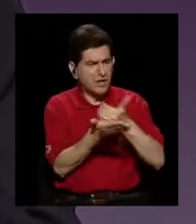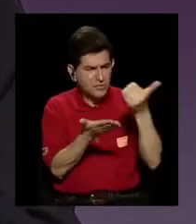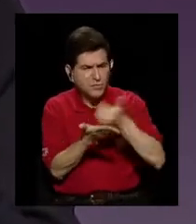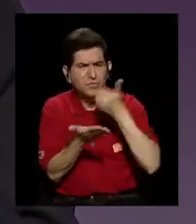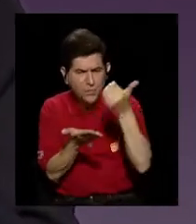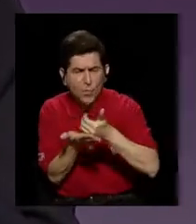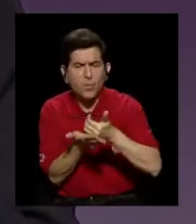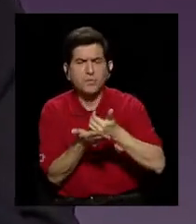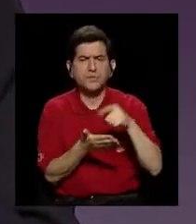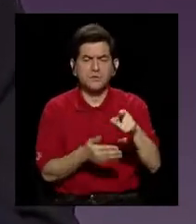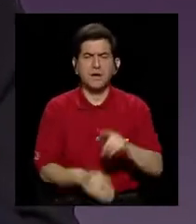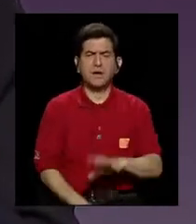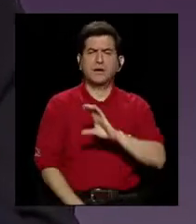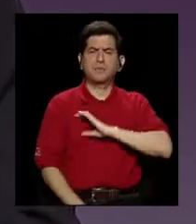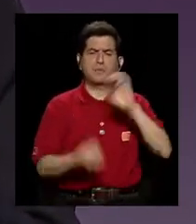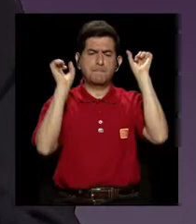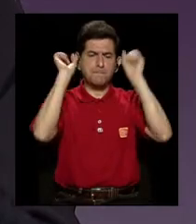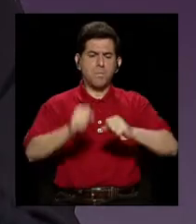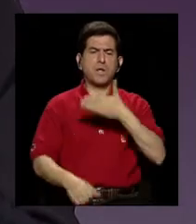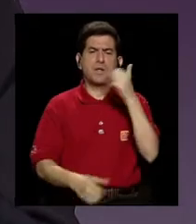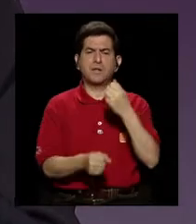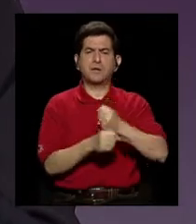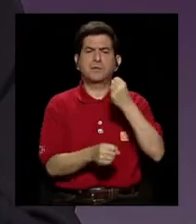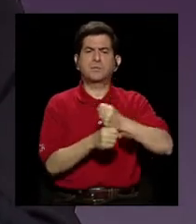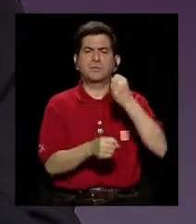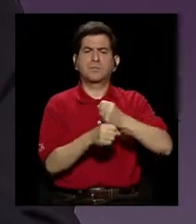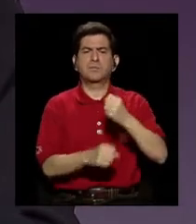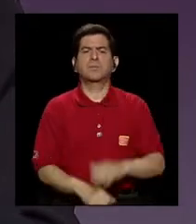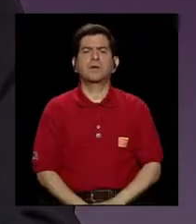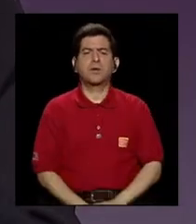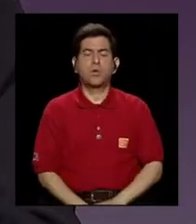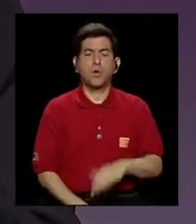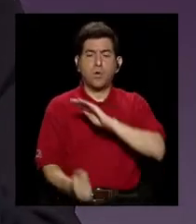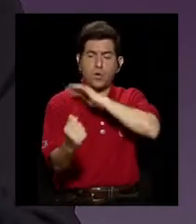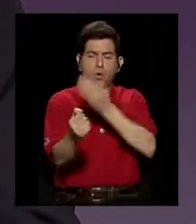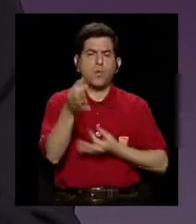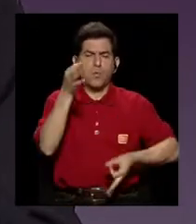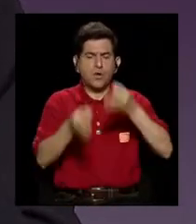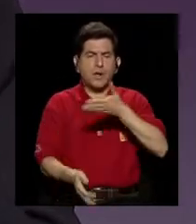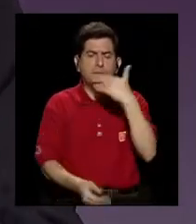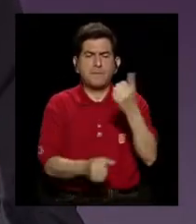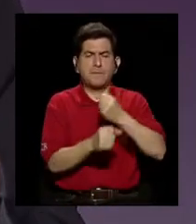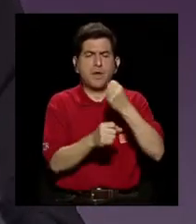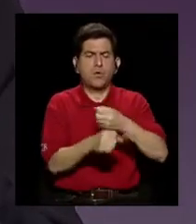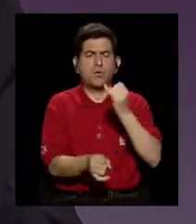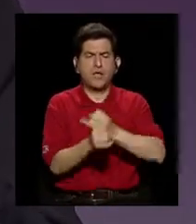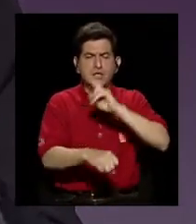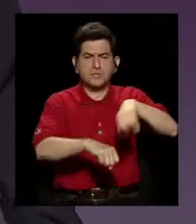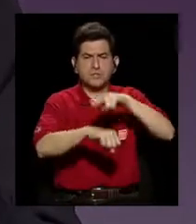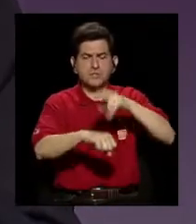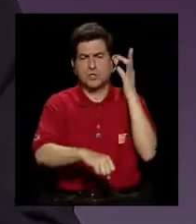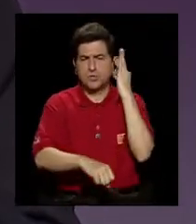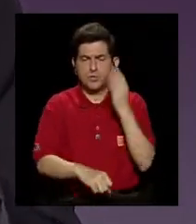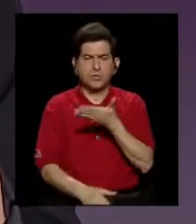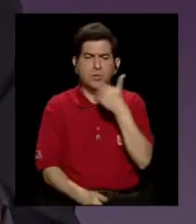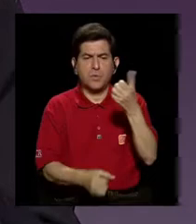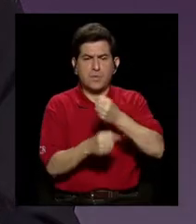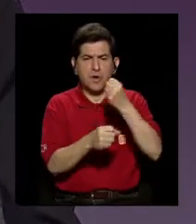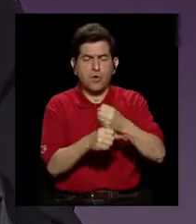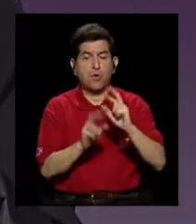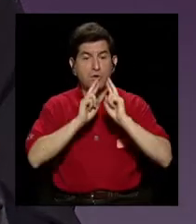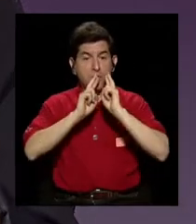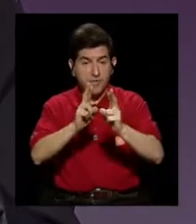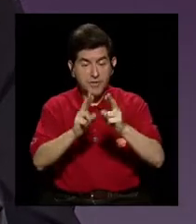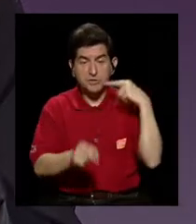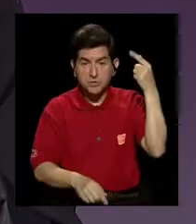para que la policía pueda hacer mejor su trabajo, para que el Poder Judicial pueda hacer mejor su trabajo, el INAMO pueda hacer mejor su trabajo, o sea, que la respuesta